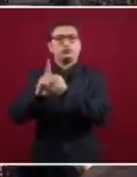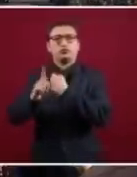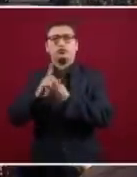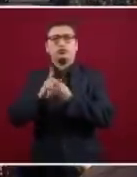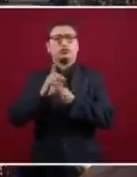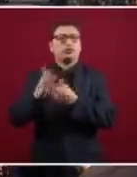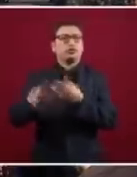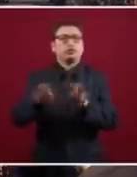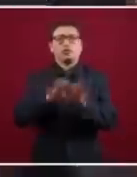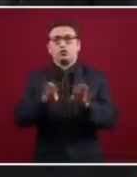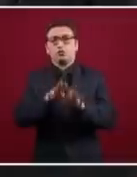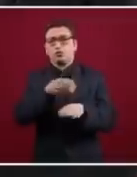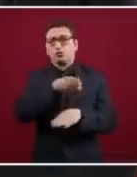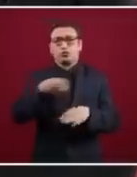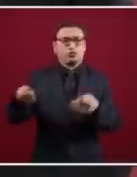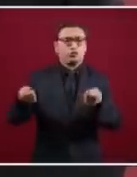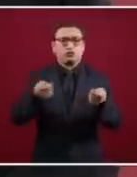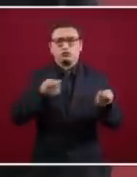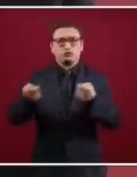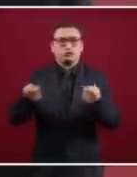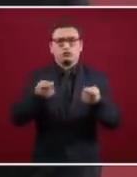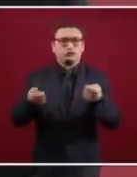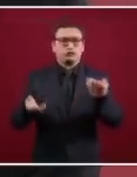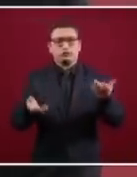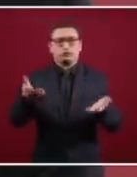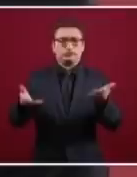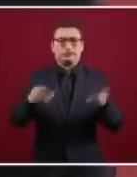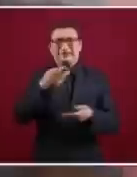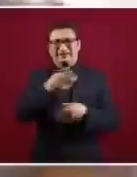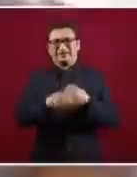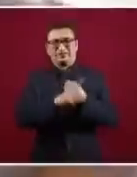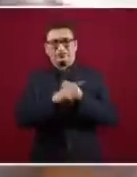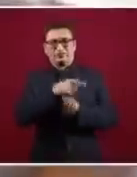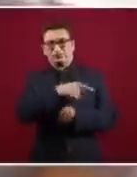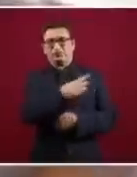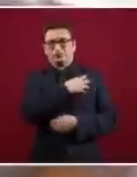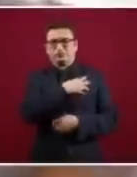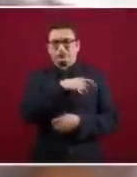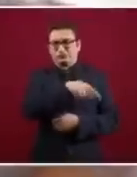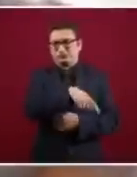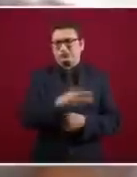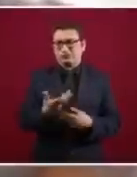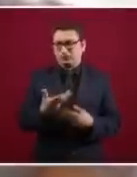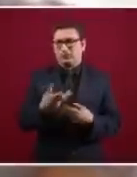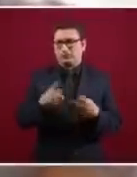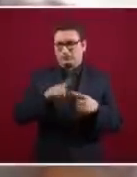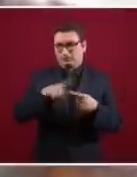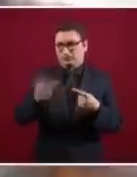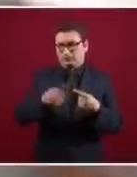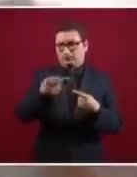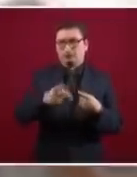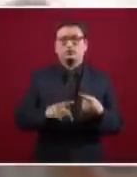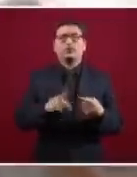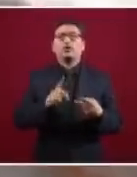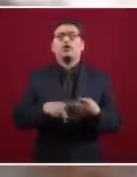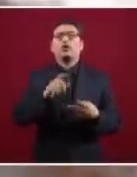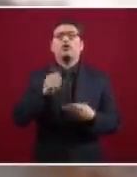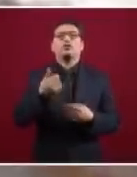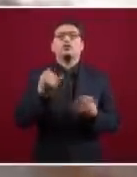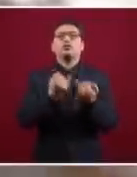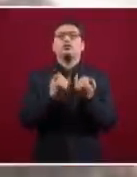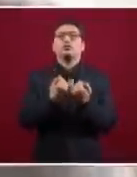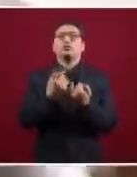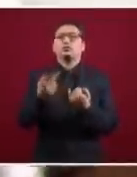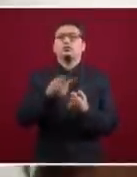desestabilidad para el país ante estas declaraciones bueno está como primera pregunta la segunda que